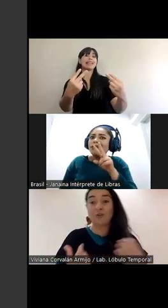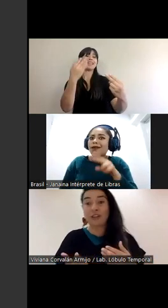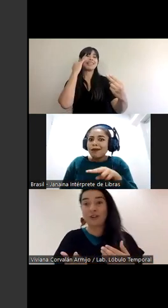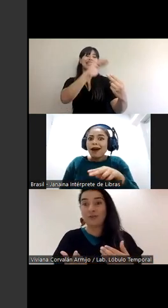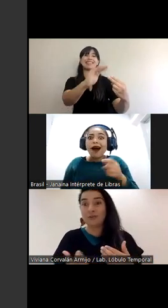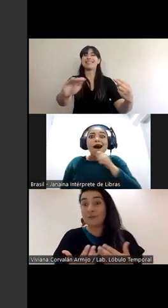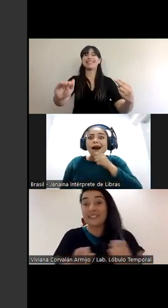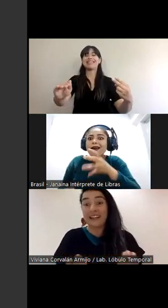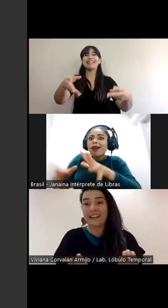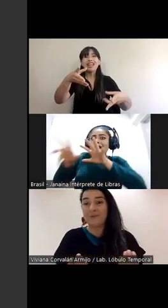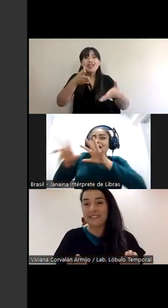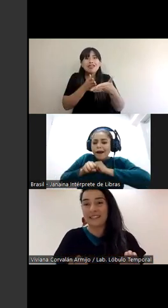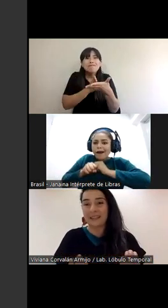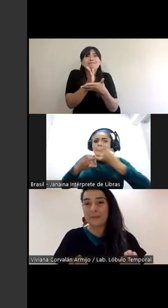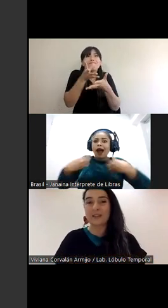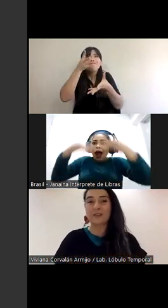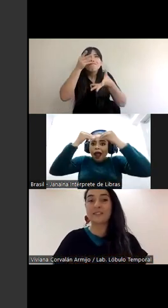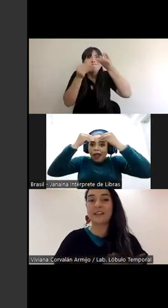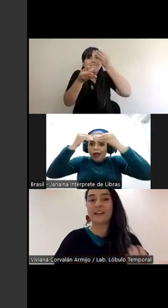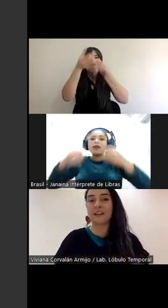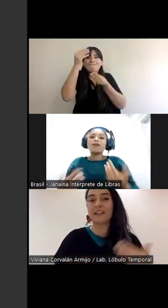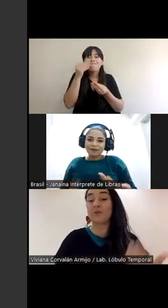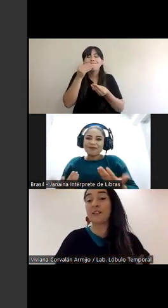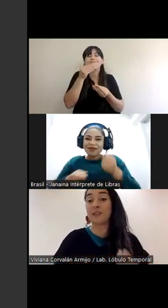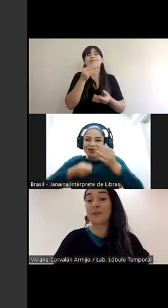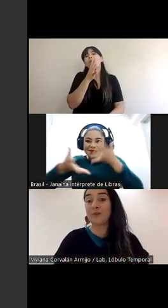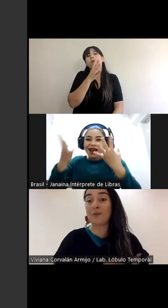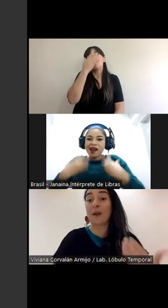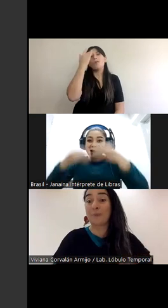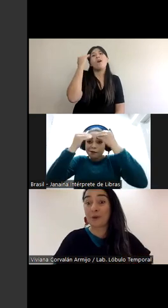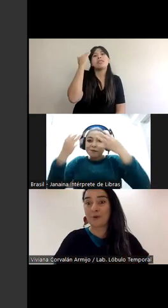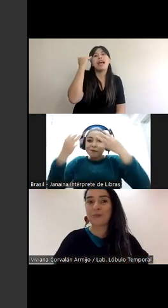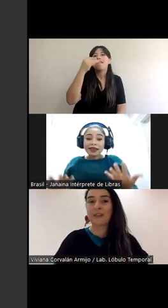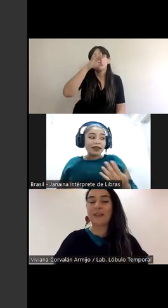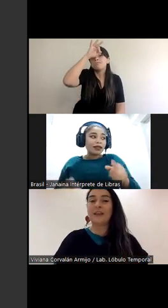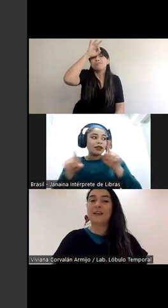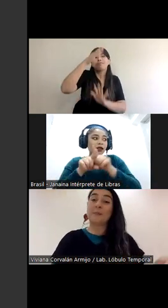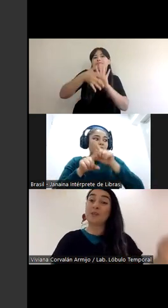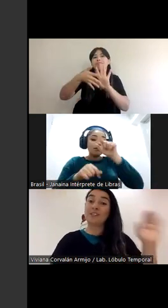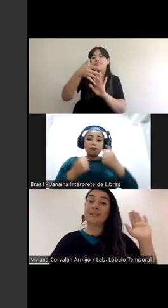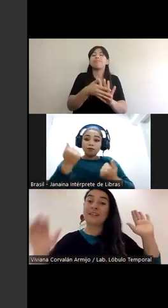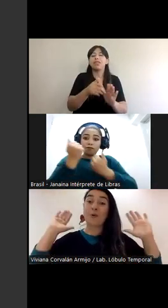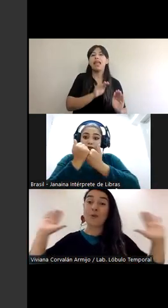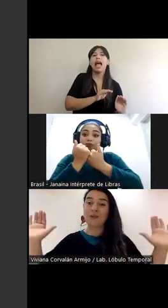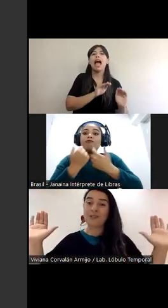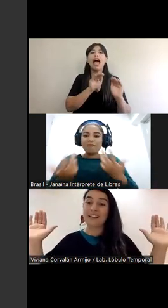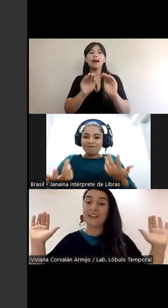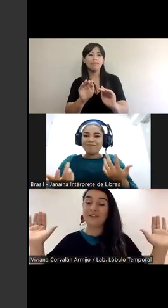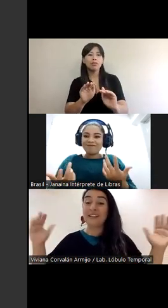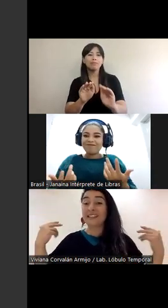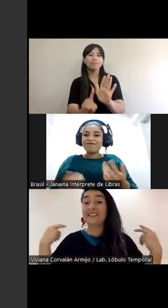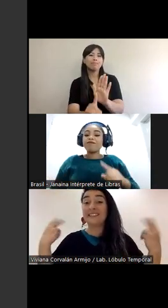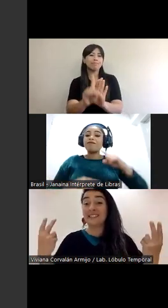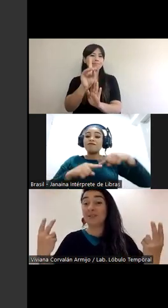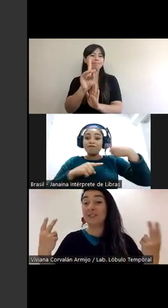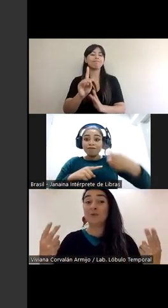y otros que no supiesen nada de lengua de señas. Entonces, que eso fuese también un apoyo. Después, toda esa parte oscura que ustedes vieron